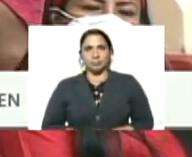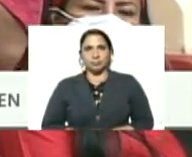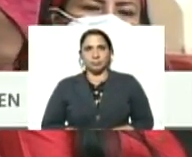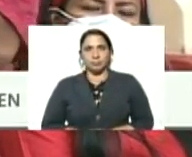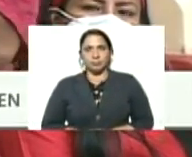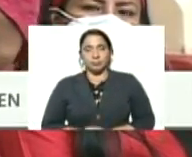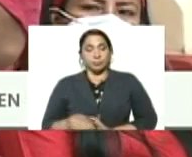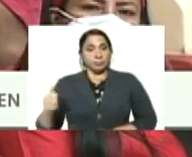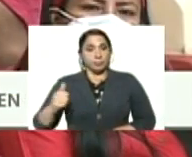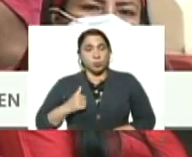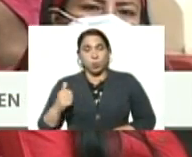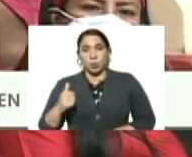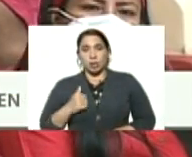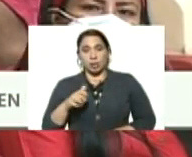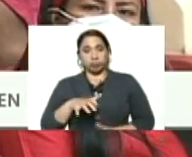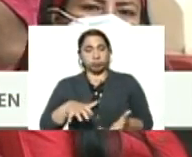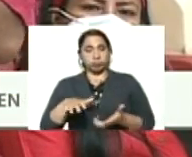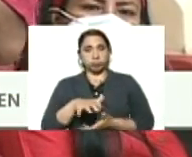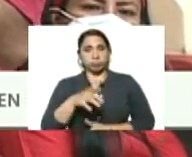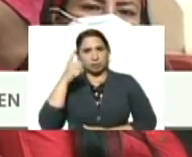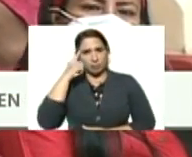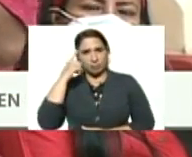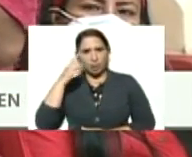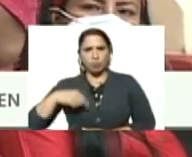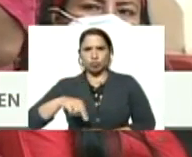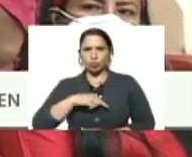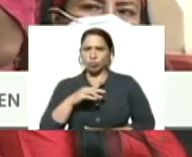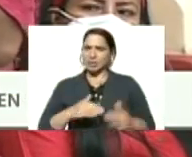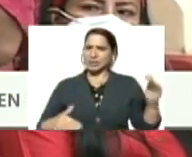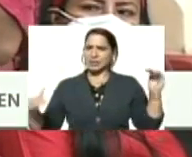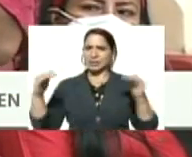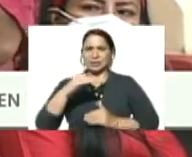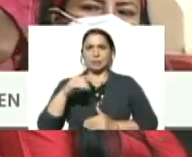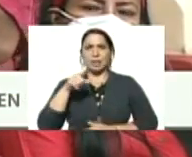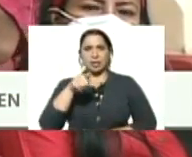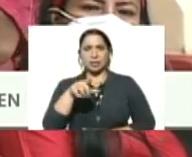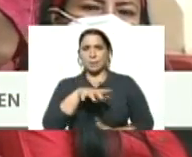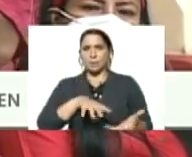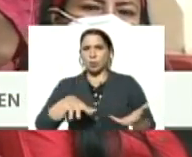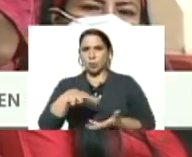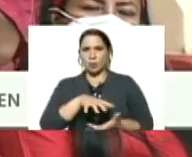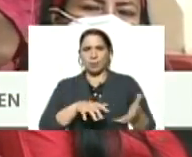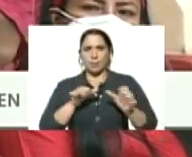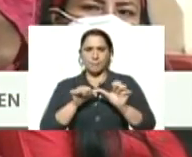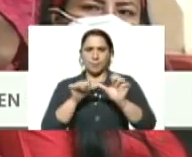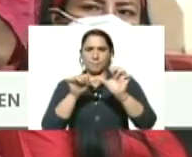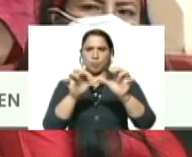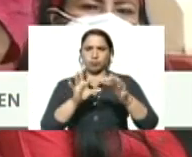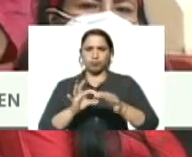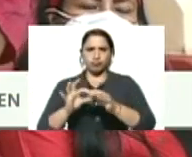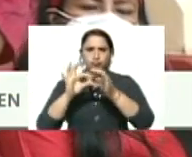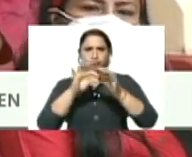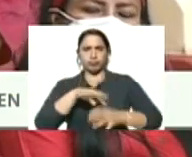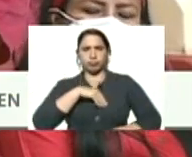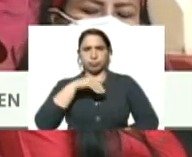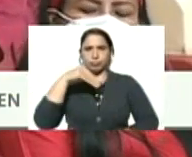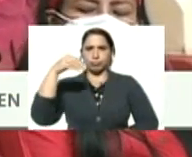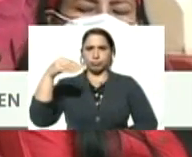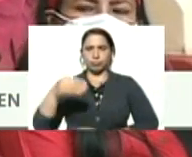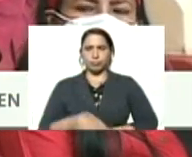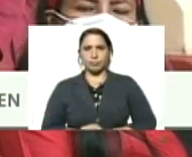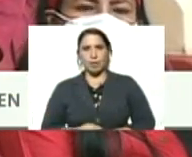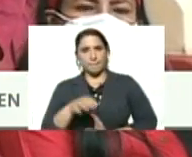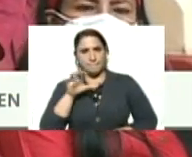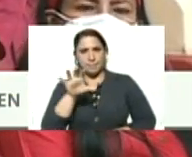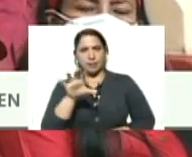Que en cualquier circunstancia sepamos nosotros, por encima de esa circunstancia, mantener la unidad y el espíritu de esta